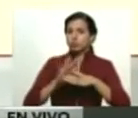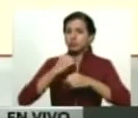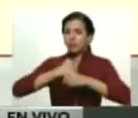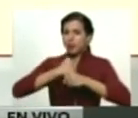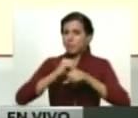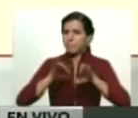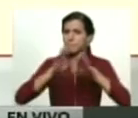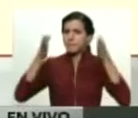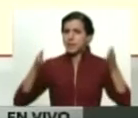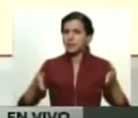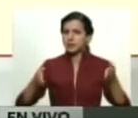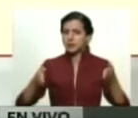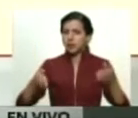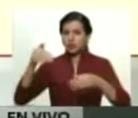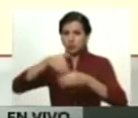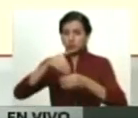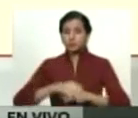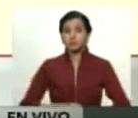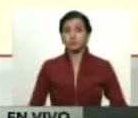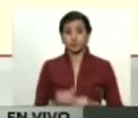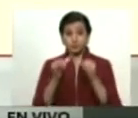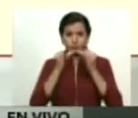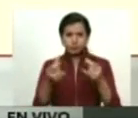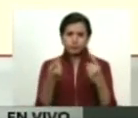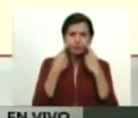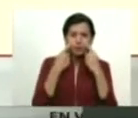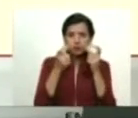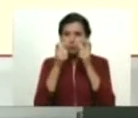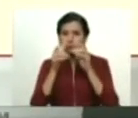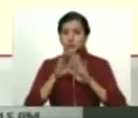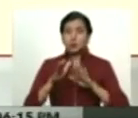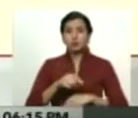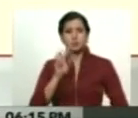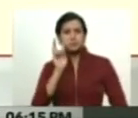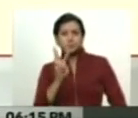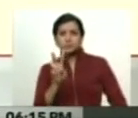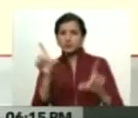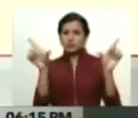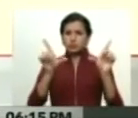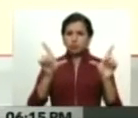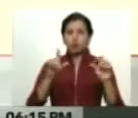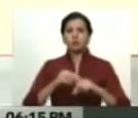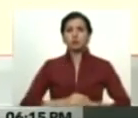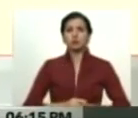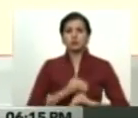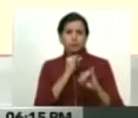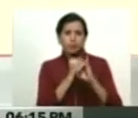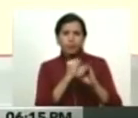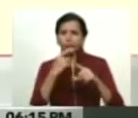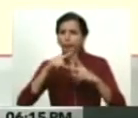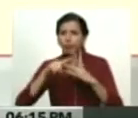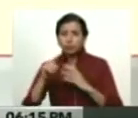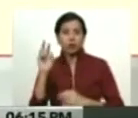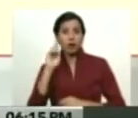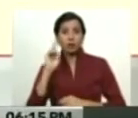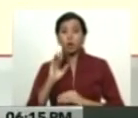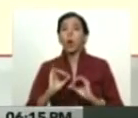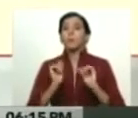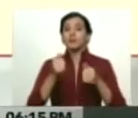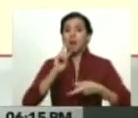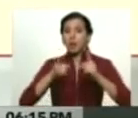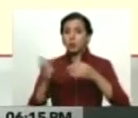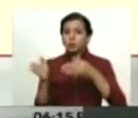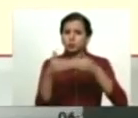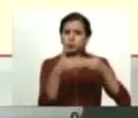electorales. Queremos anunciar que hemos observado por los medios de comunicación el inicio de cierre de mesas